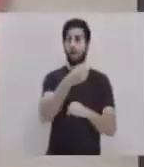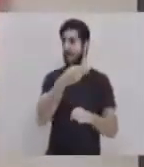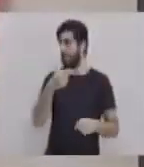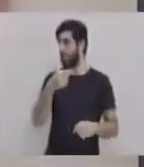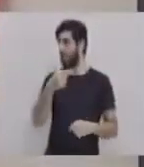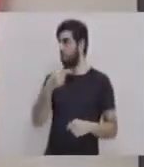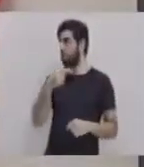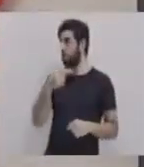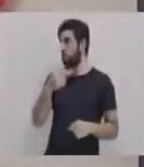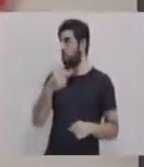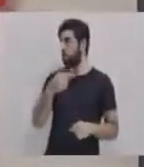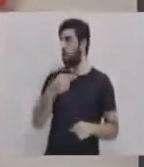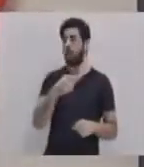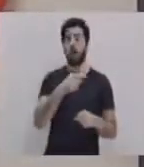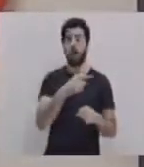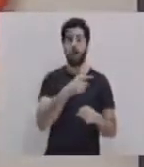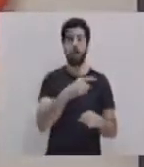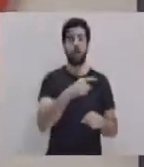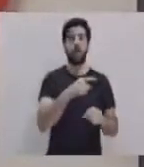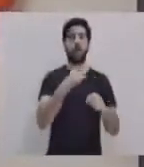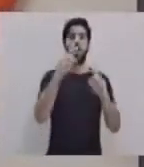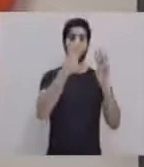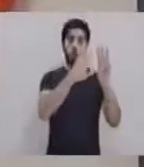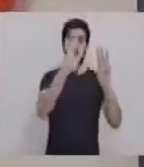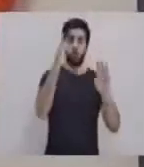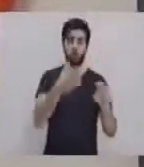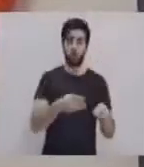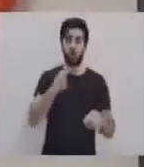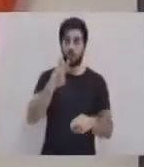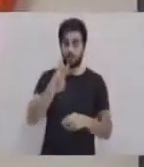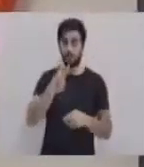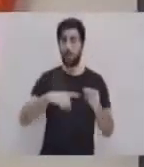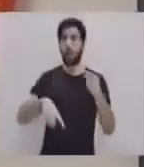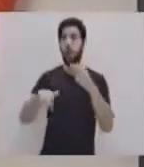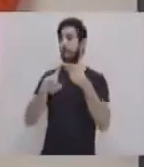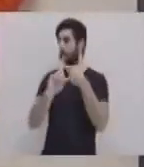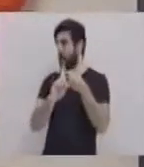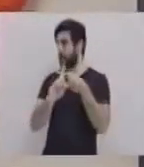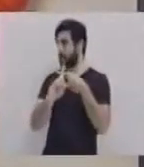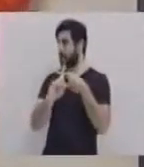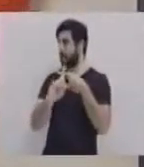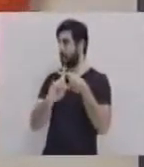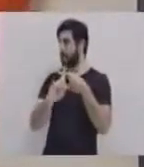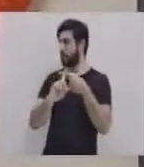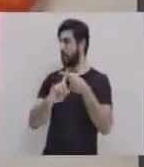8 tercios al cuadrado. excelente. Siguiente. Más 17